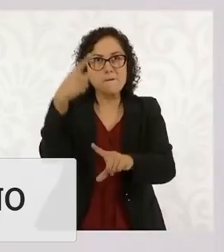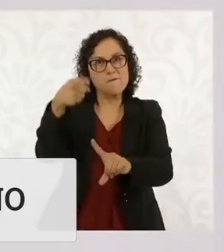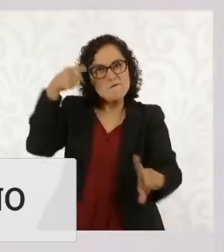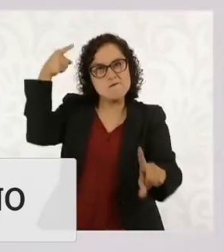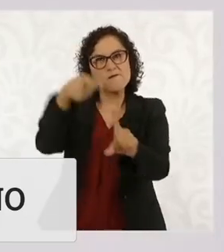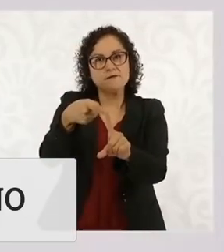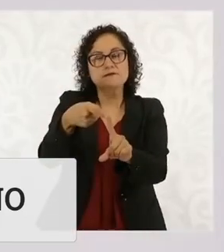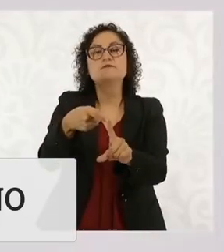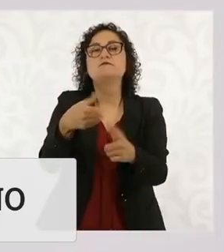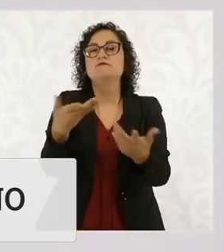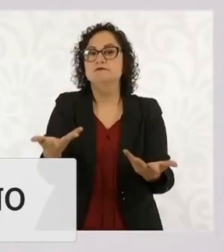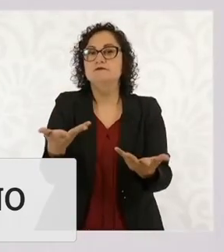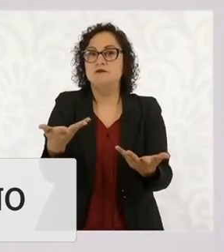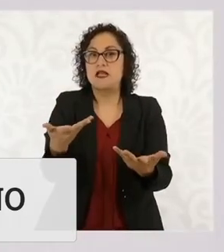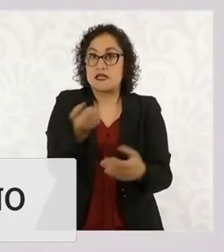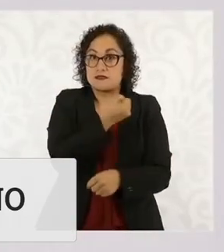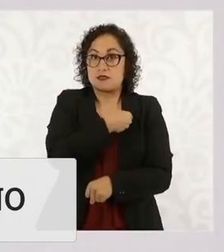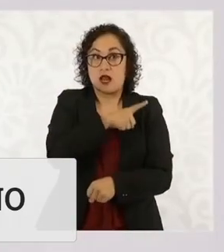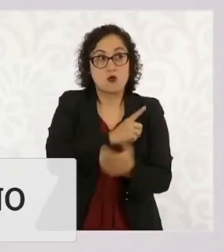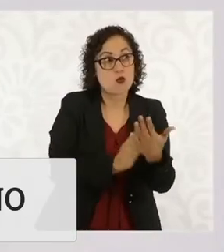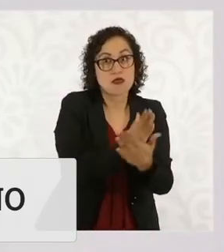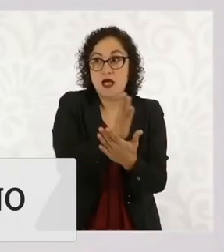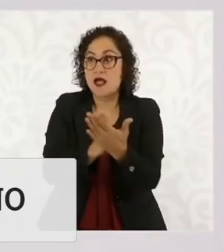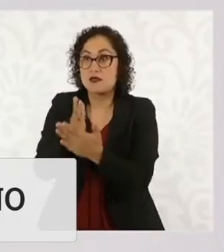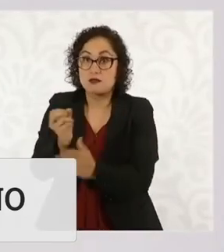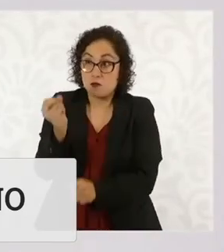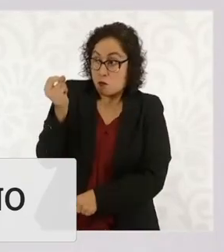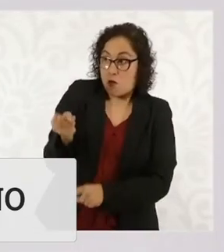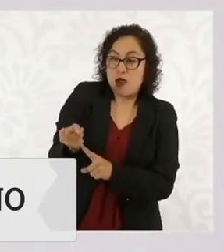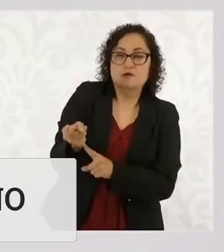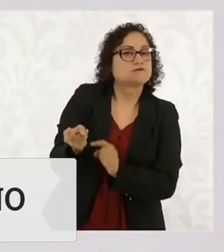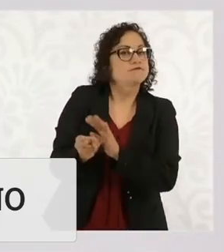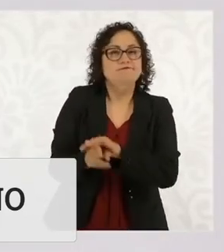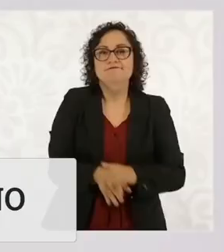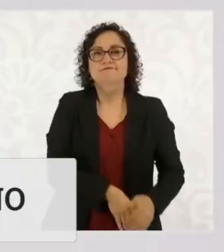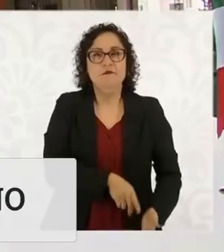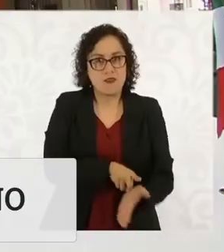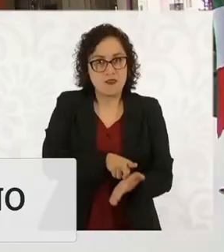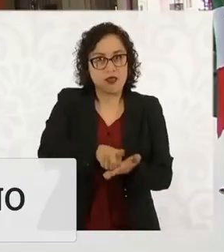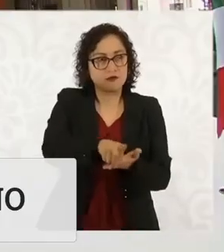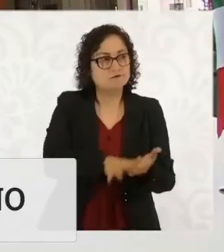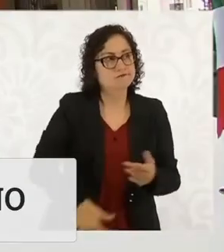no es una mercancía ni un privilegio, es un derecho del pueblo de México.